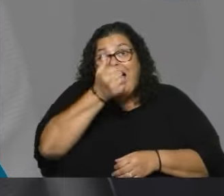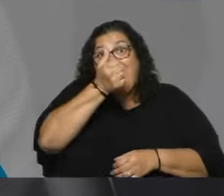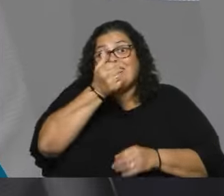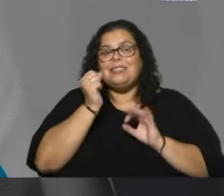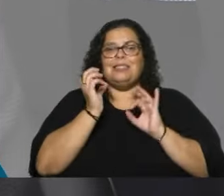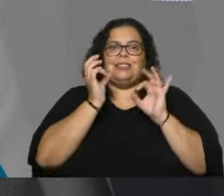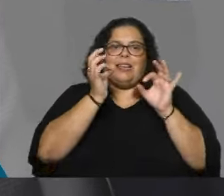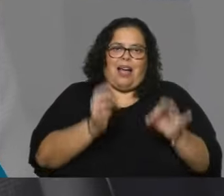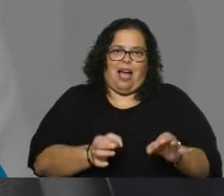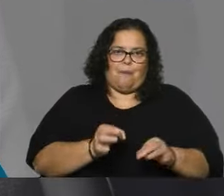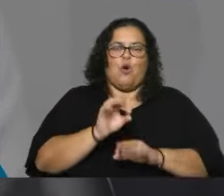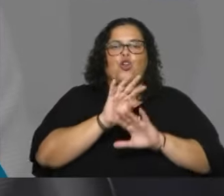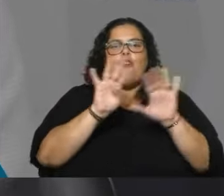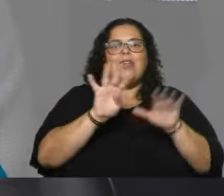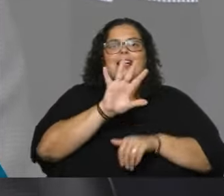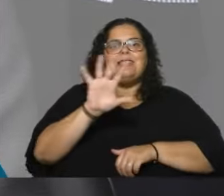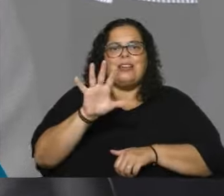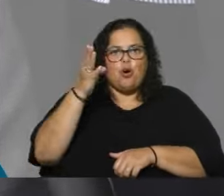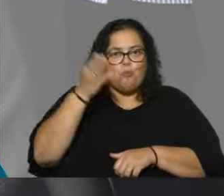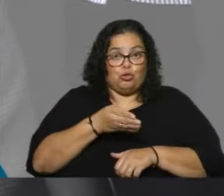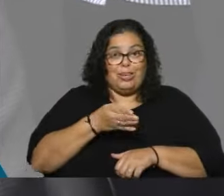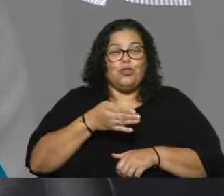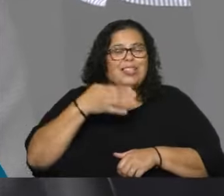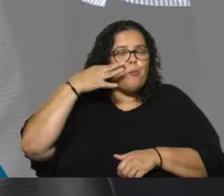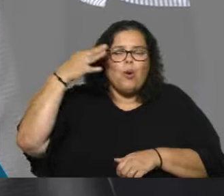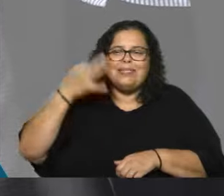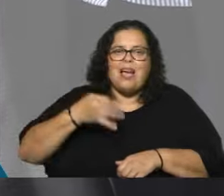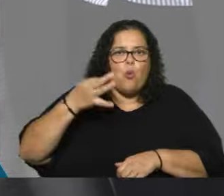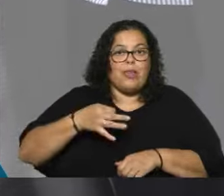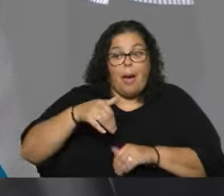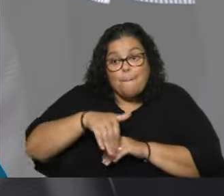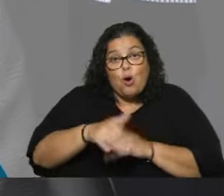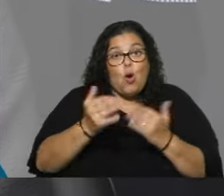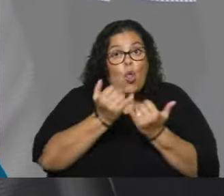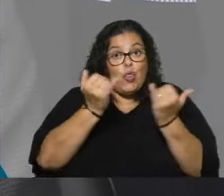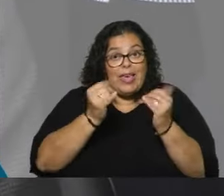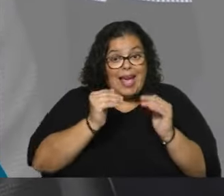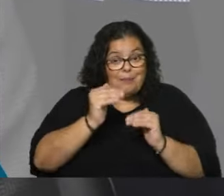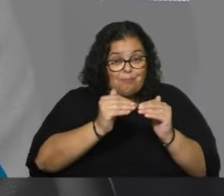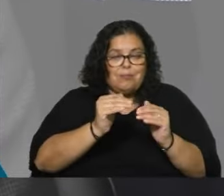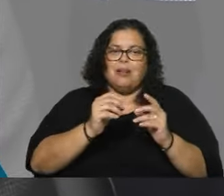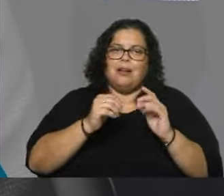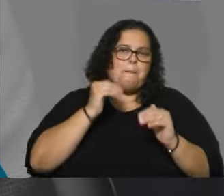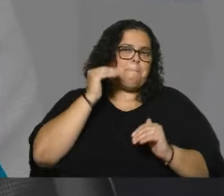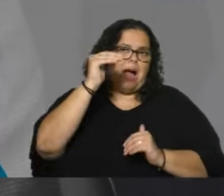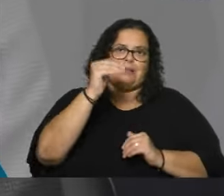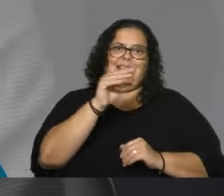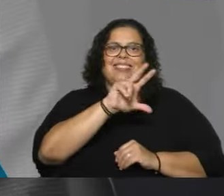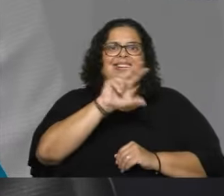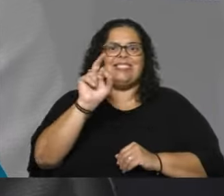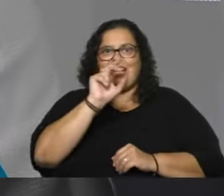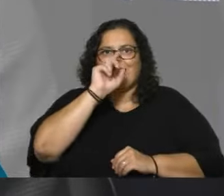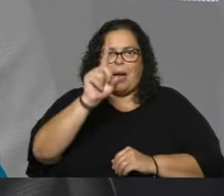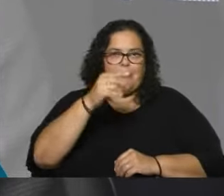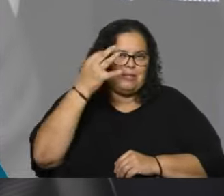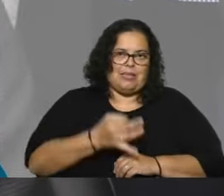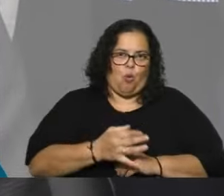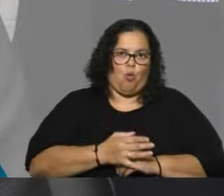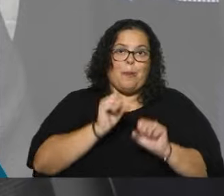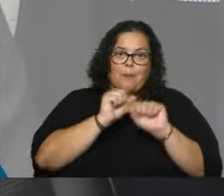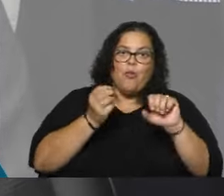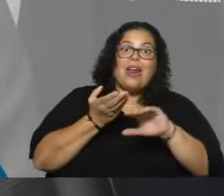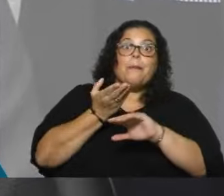al 95% de la firma. Y tenemos la certeza que en pocos días más pasaremos las 300.000 y poder